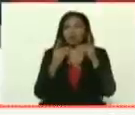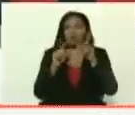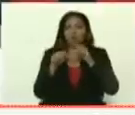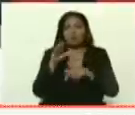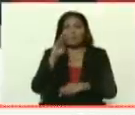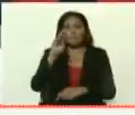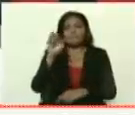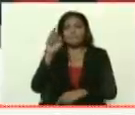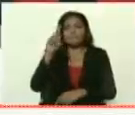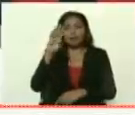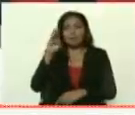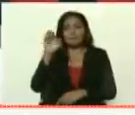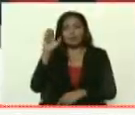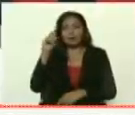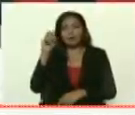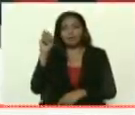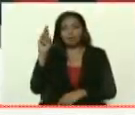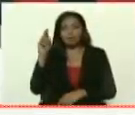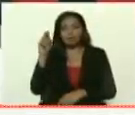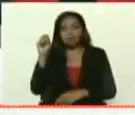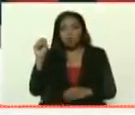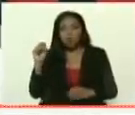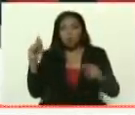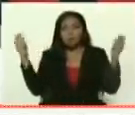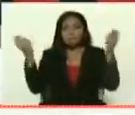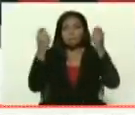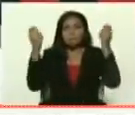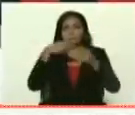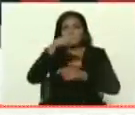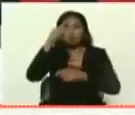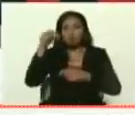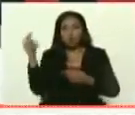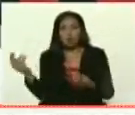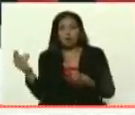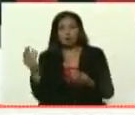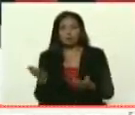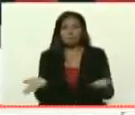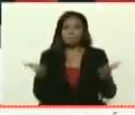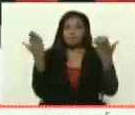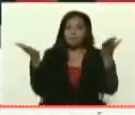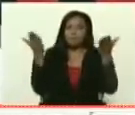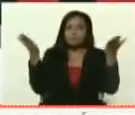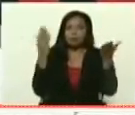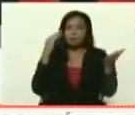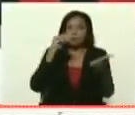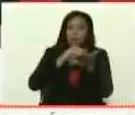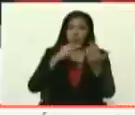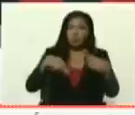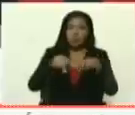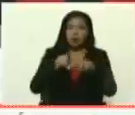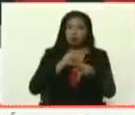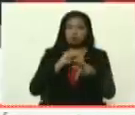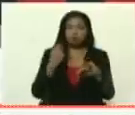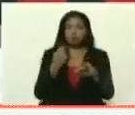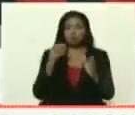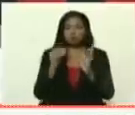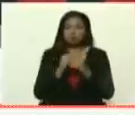Barbados, auspiciada por el gobierno de Noruega, hemos puesto sobre la mesa nuestra